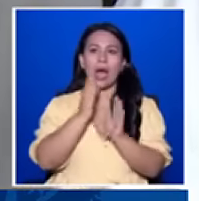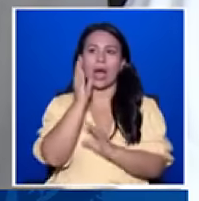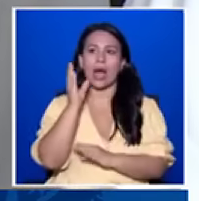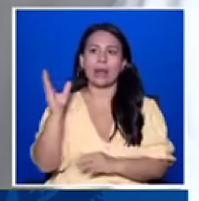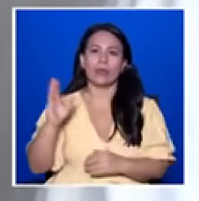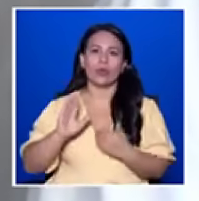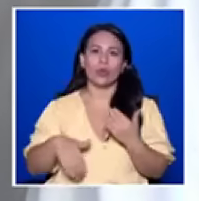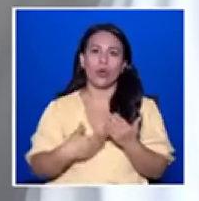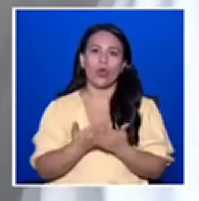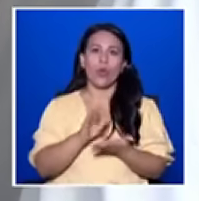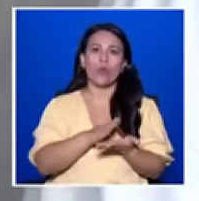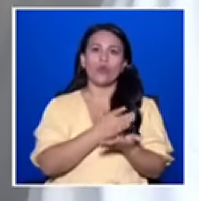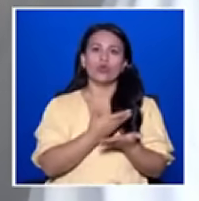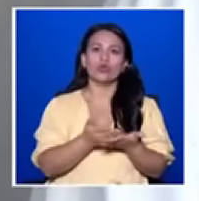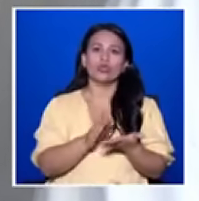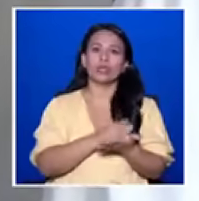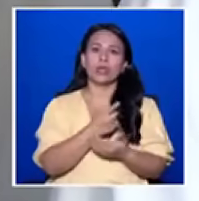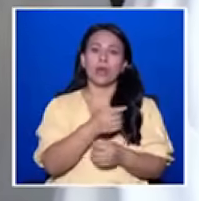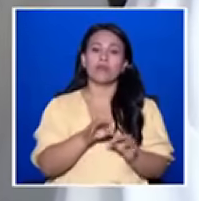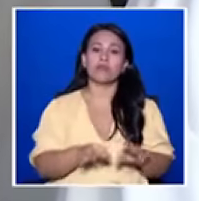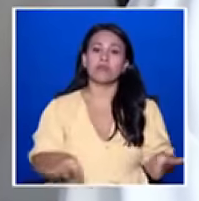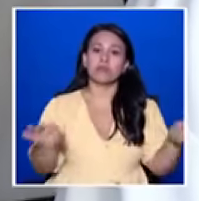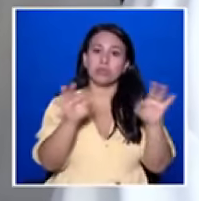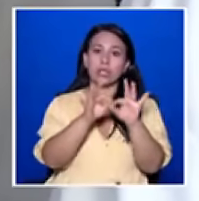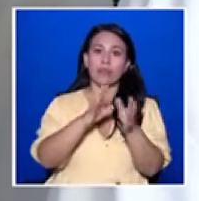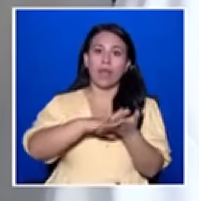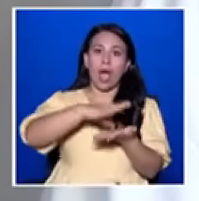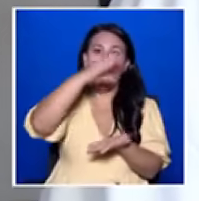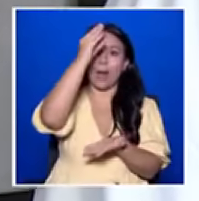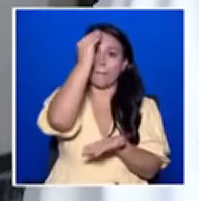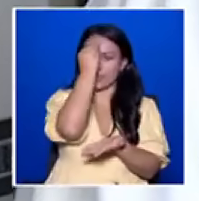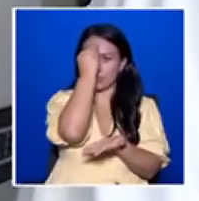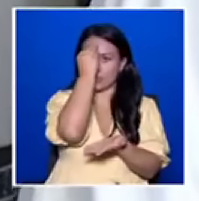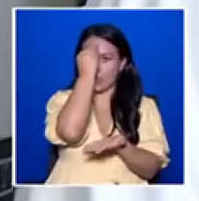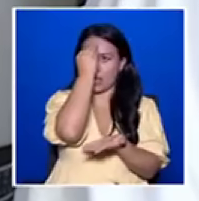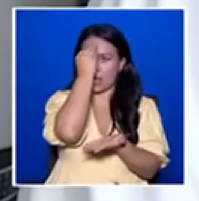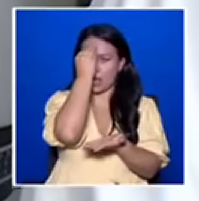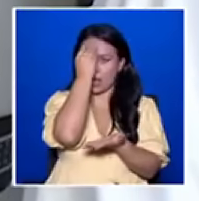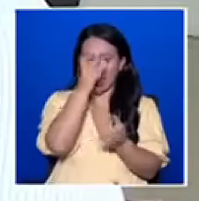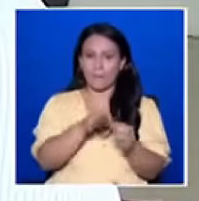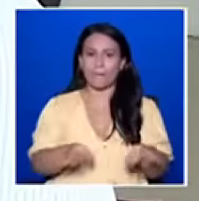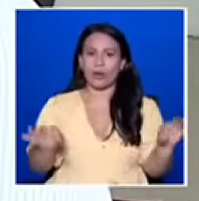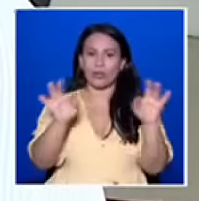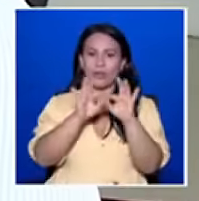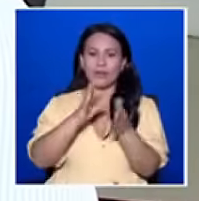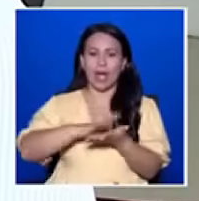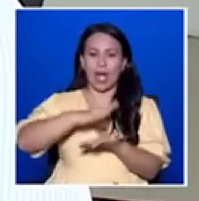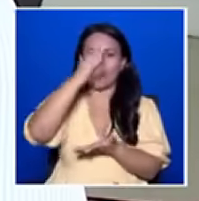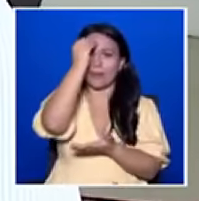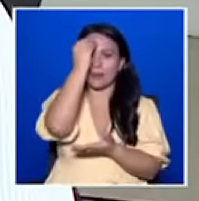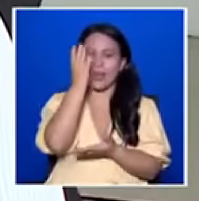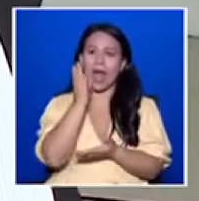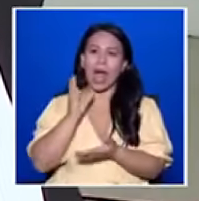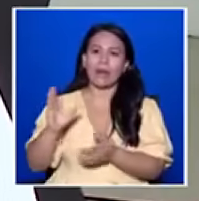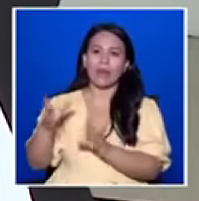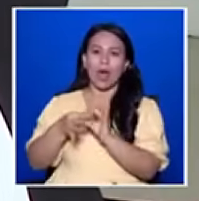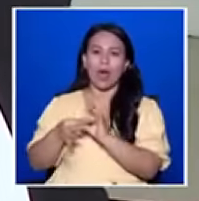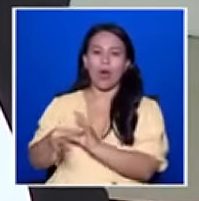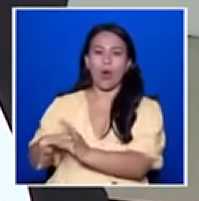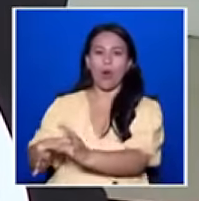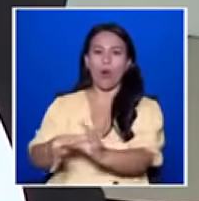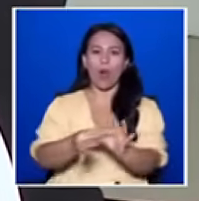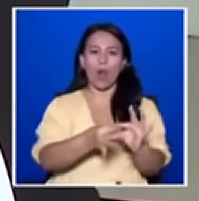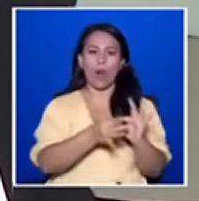Y es que la música tiene un gran impacto en el aprendizaje. Porque no solamente es cantar, sino también esto es trabajo colaborativo, esto